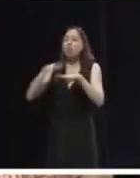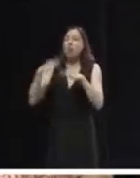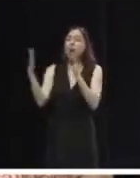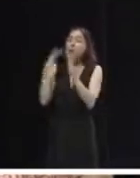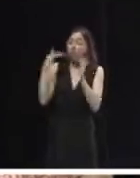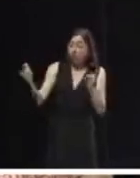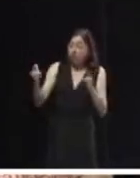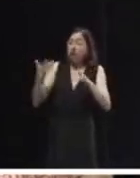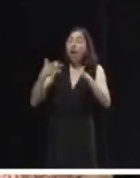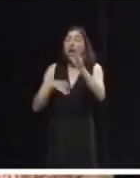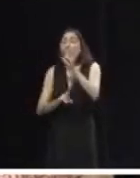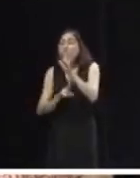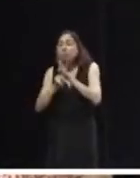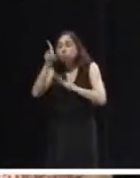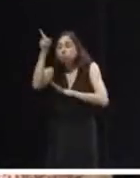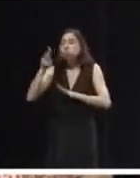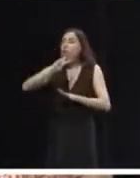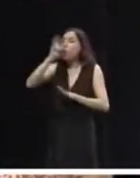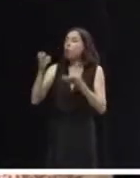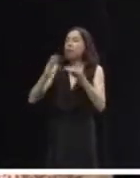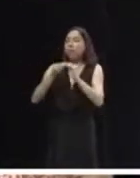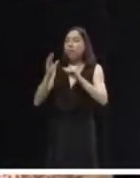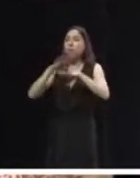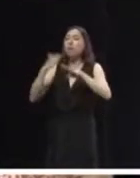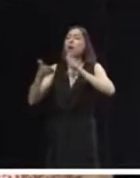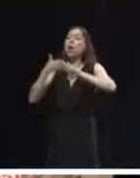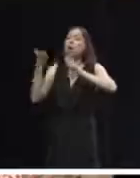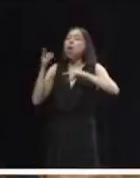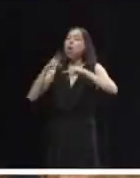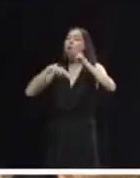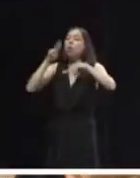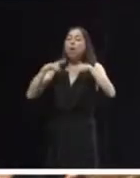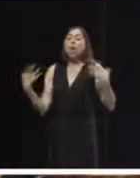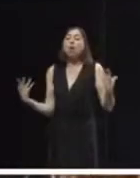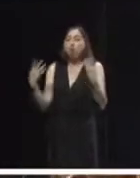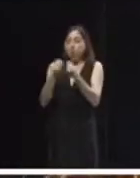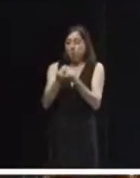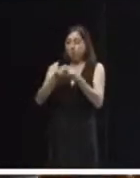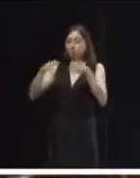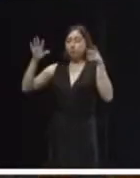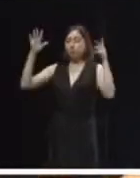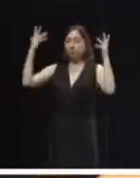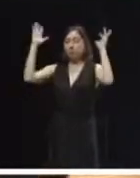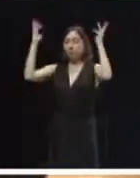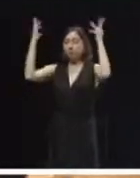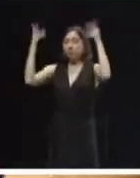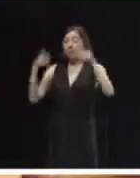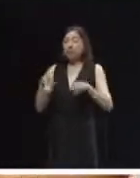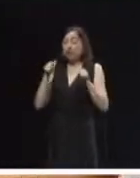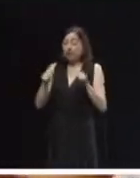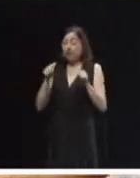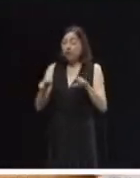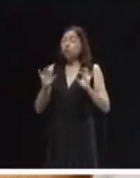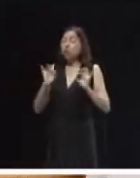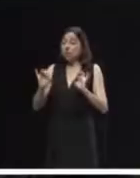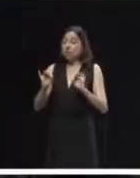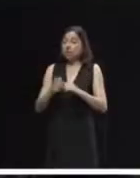forma de vida, a construir en común en su vida cotidiana. De eso se trata.